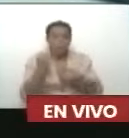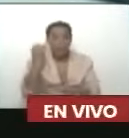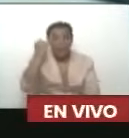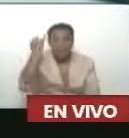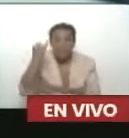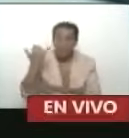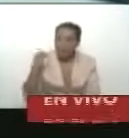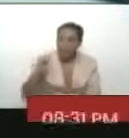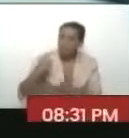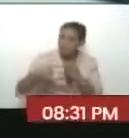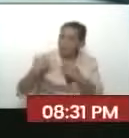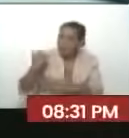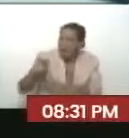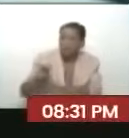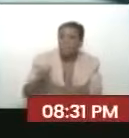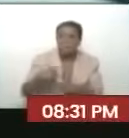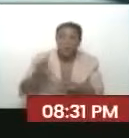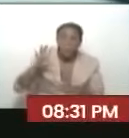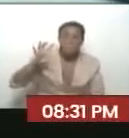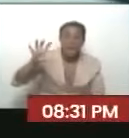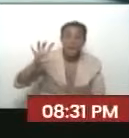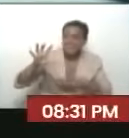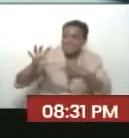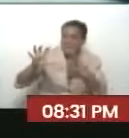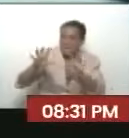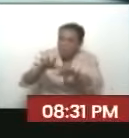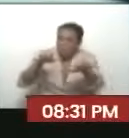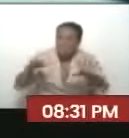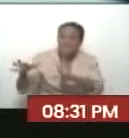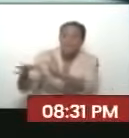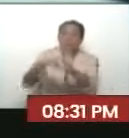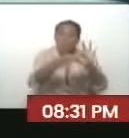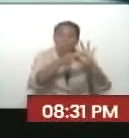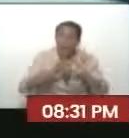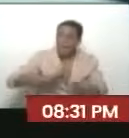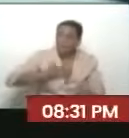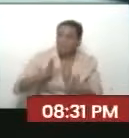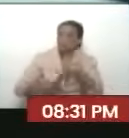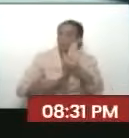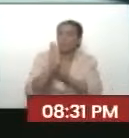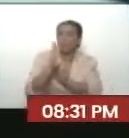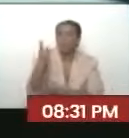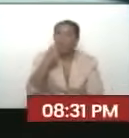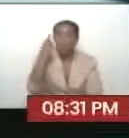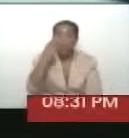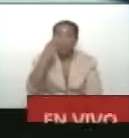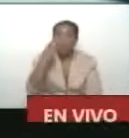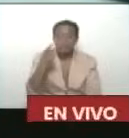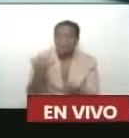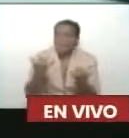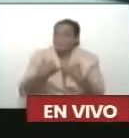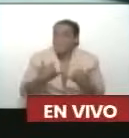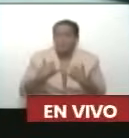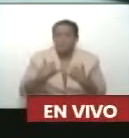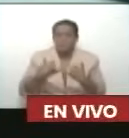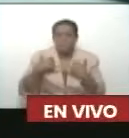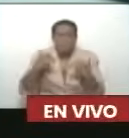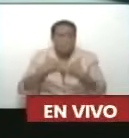ideológicas siempre habrá, pero un país que quiere la grandeza, que quiere avanzar, tiene que buscar